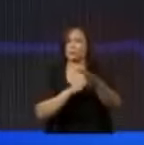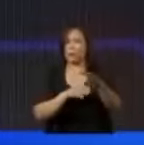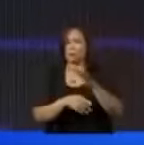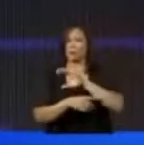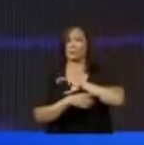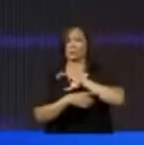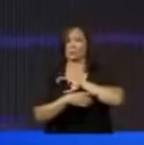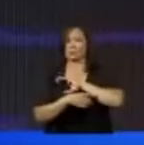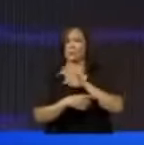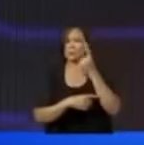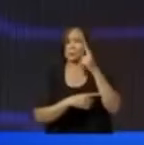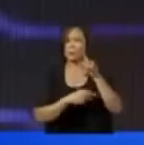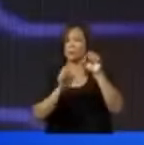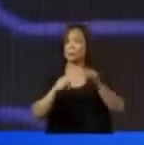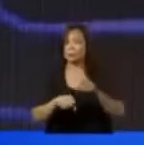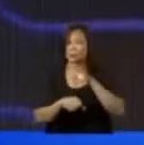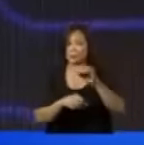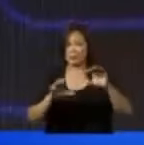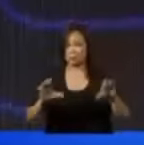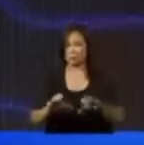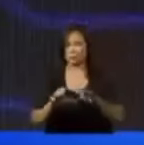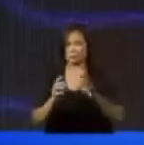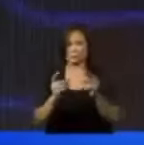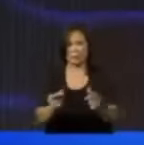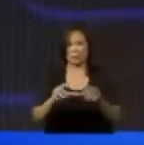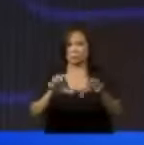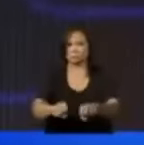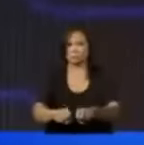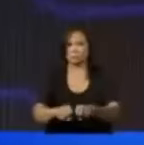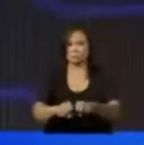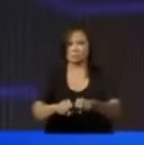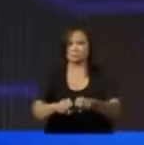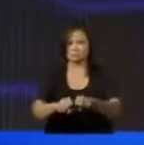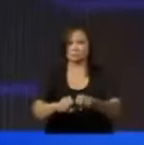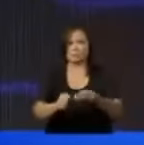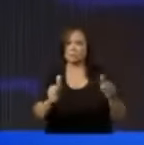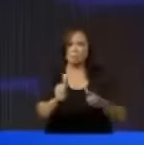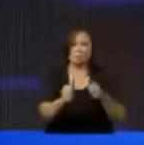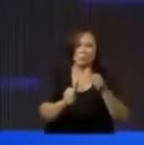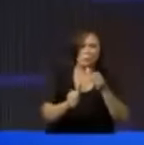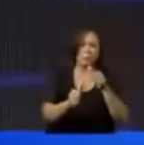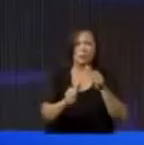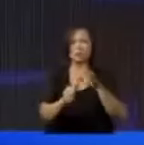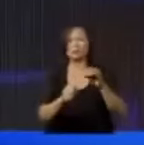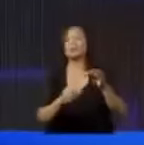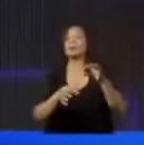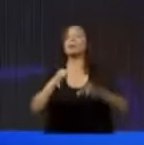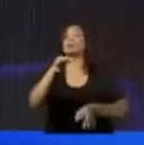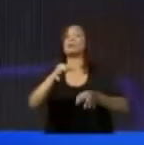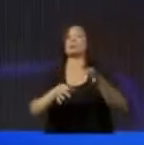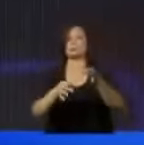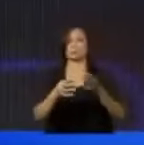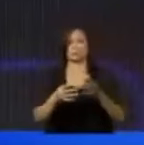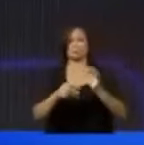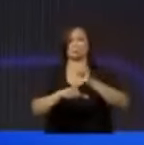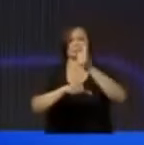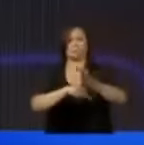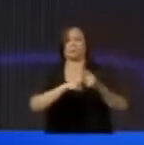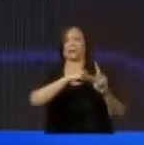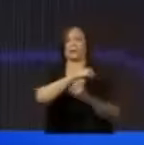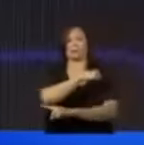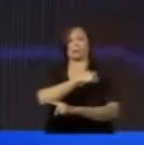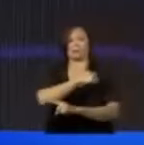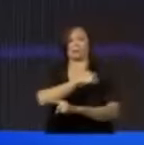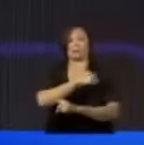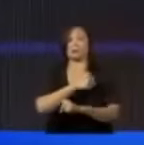profesionalización de la policía que permita actuar de manera adecuada en la persecución y un aparato de justicia que logre establecer las